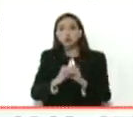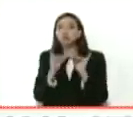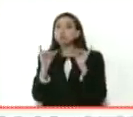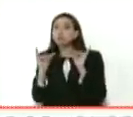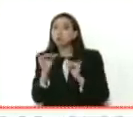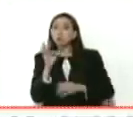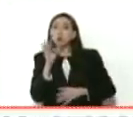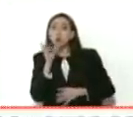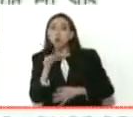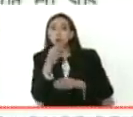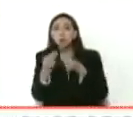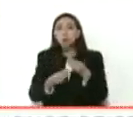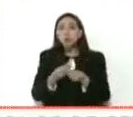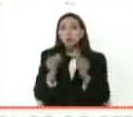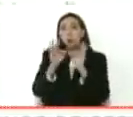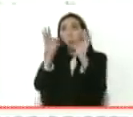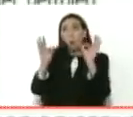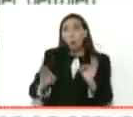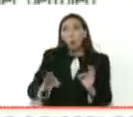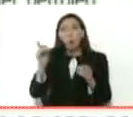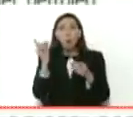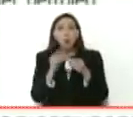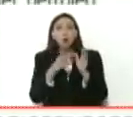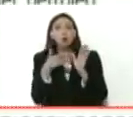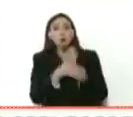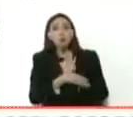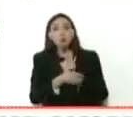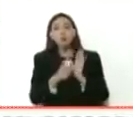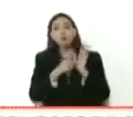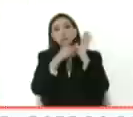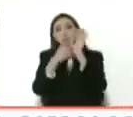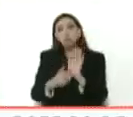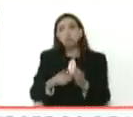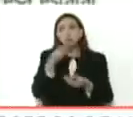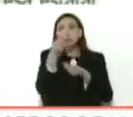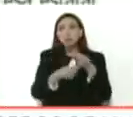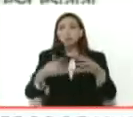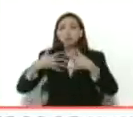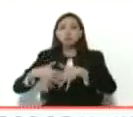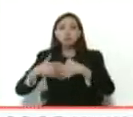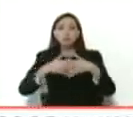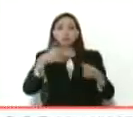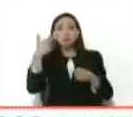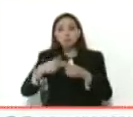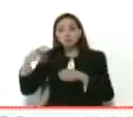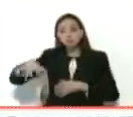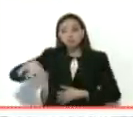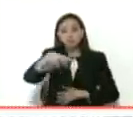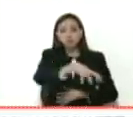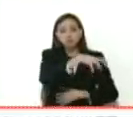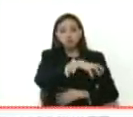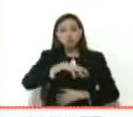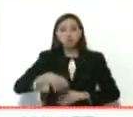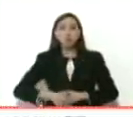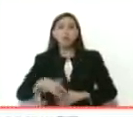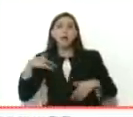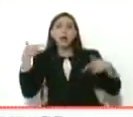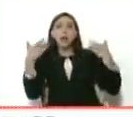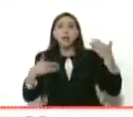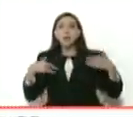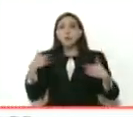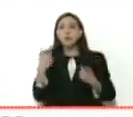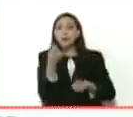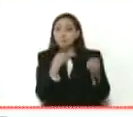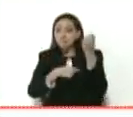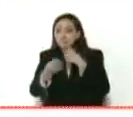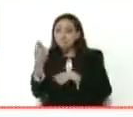suministraron datos sobre las operaciones de la industria en sus distintas áreas sobre la actividad de venta